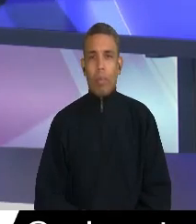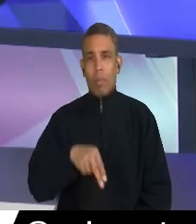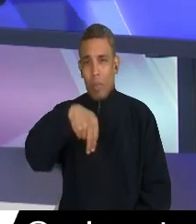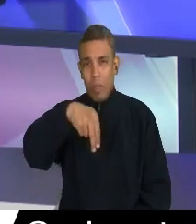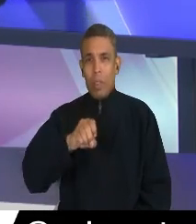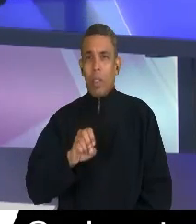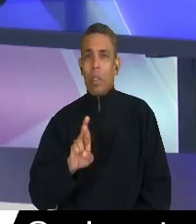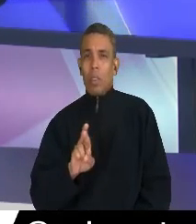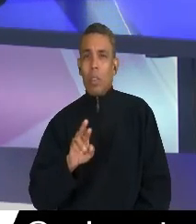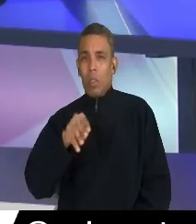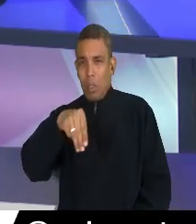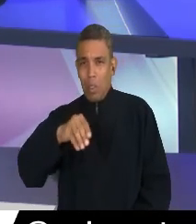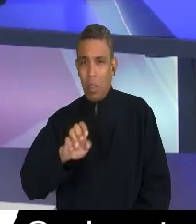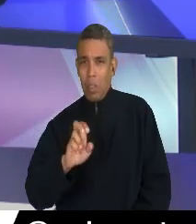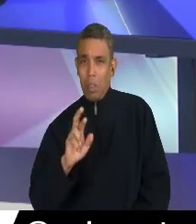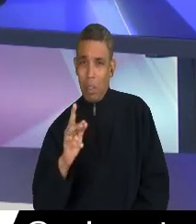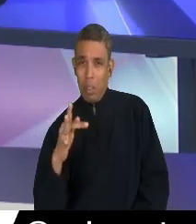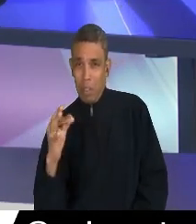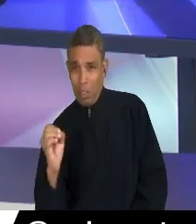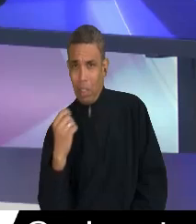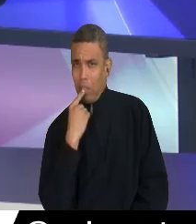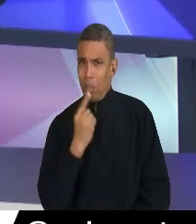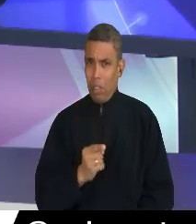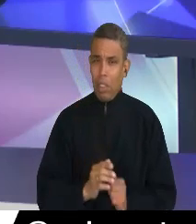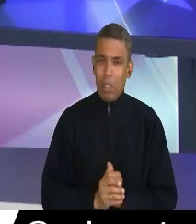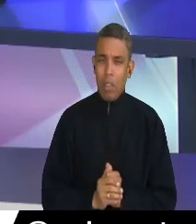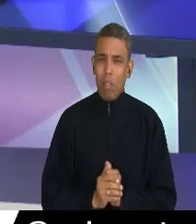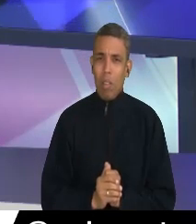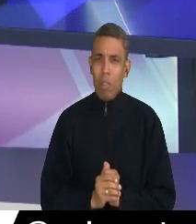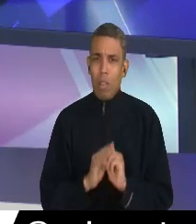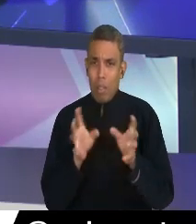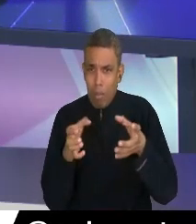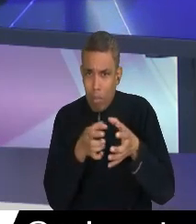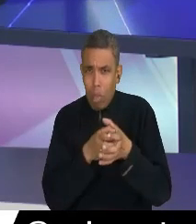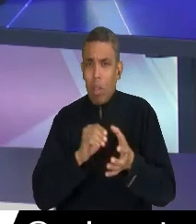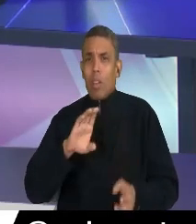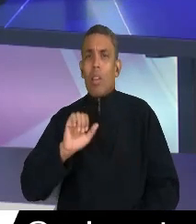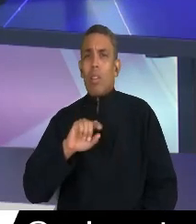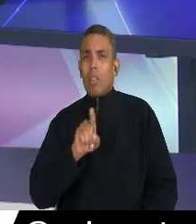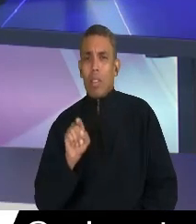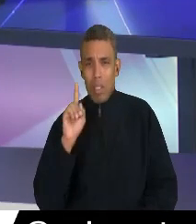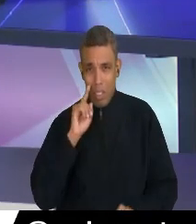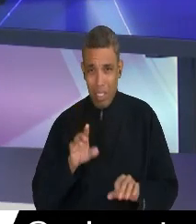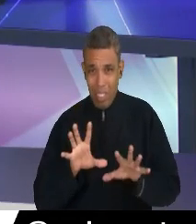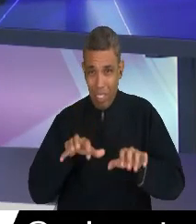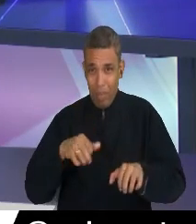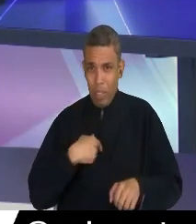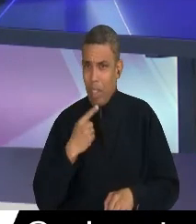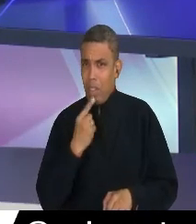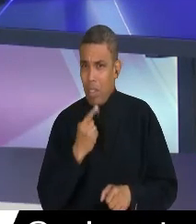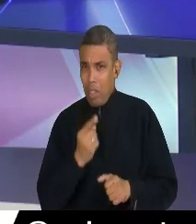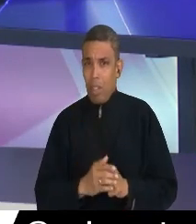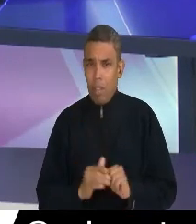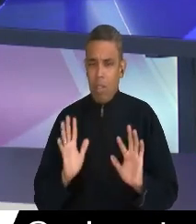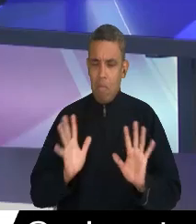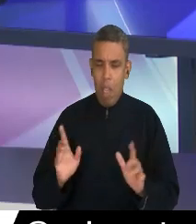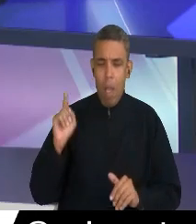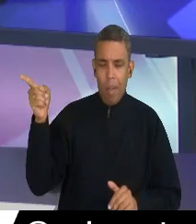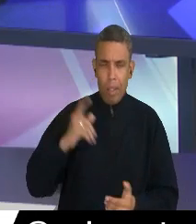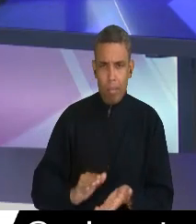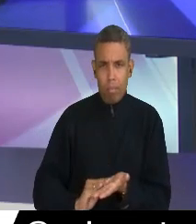la Corporación Autónoma de Santander, CAS, dijo a Enlace Noticias que la emergencia ambiental registrada en el Bajo Simacota fue atendida de